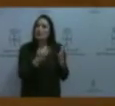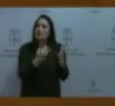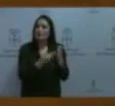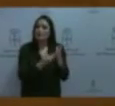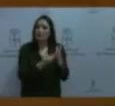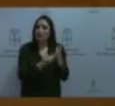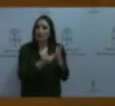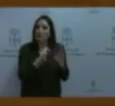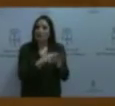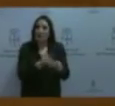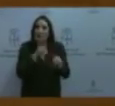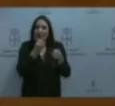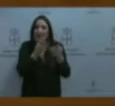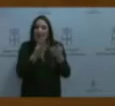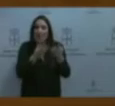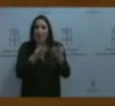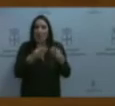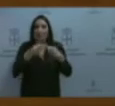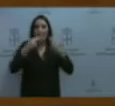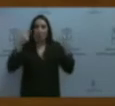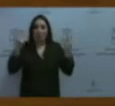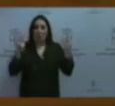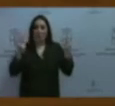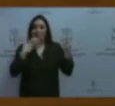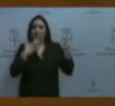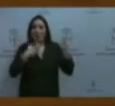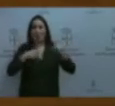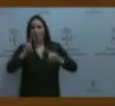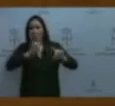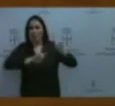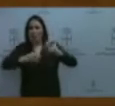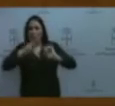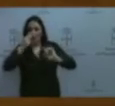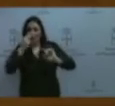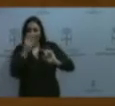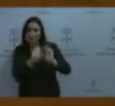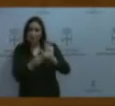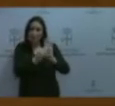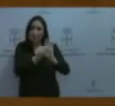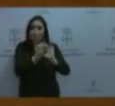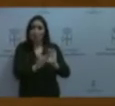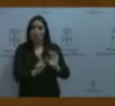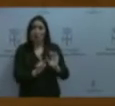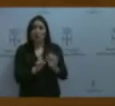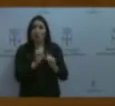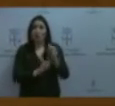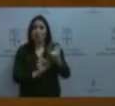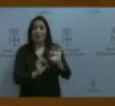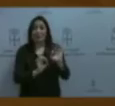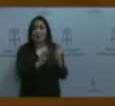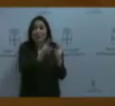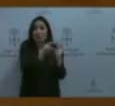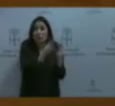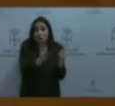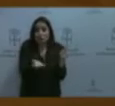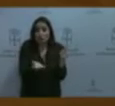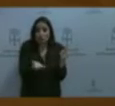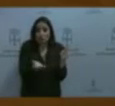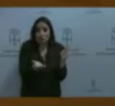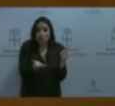declaración pública de conflictos de interés dentro de la sanidad asturiana. Son dos preguntas bastante concretas. Como digo, no